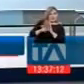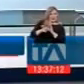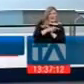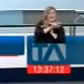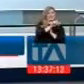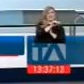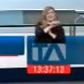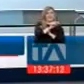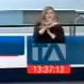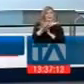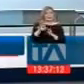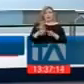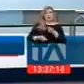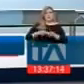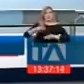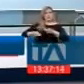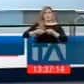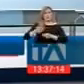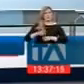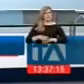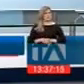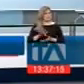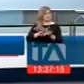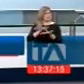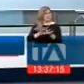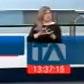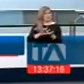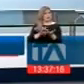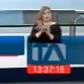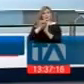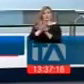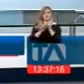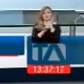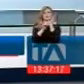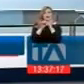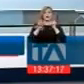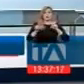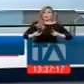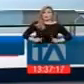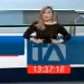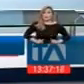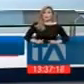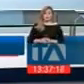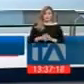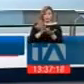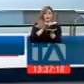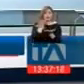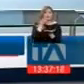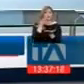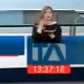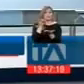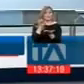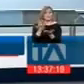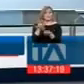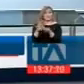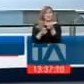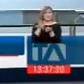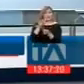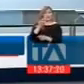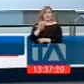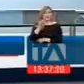$1,000 cada ampolla. La biofarmacéutica Roche confirmó que realizó donaciones al Ministerio de Salud, el medicamento de este medicamento que vendía